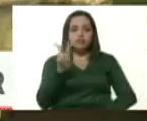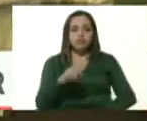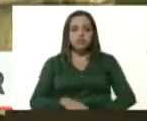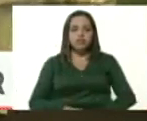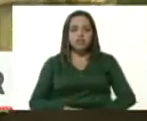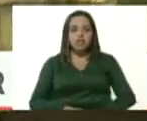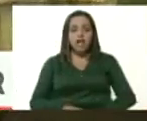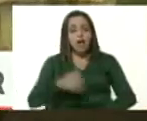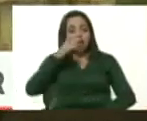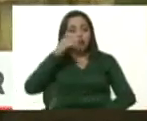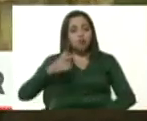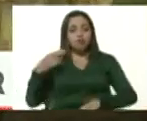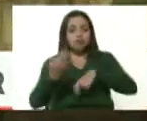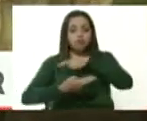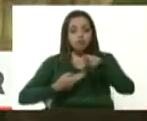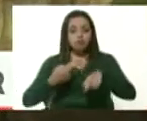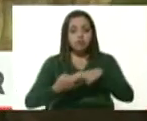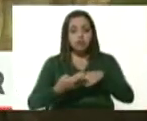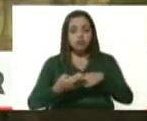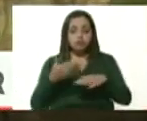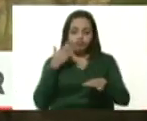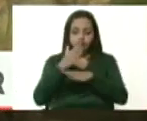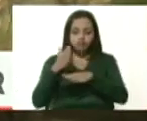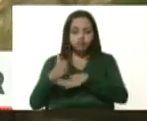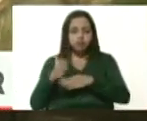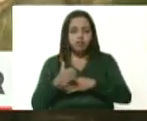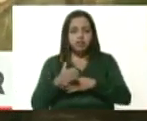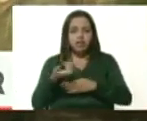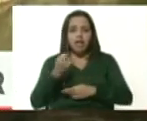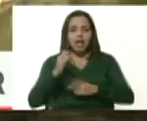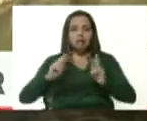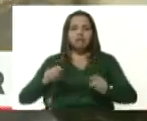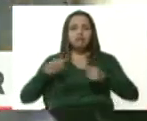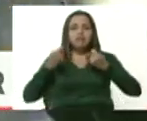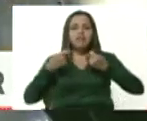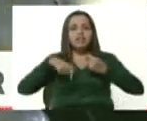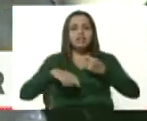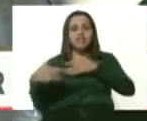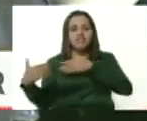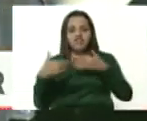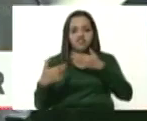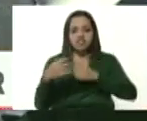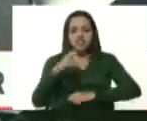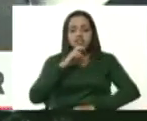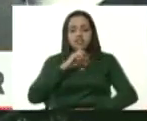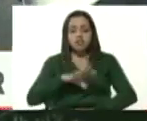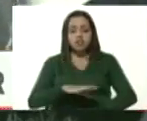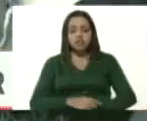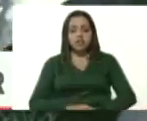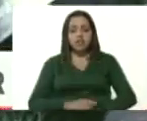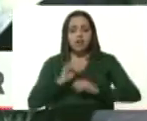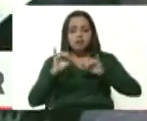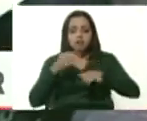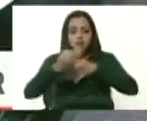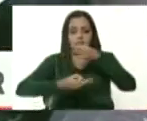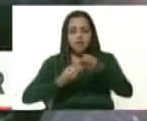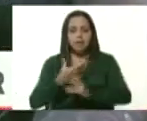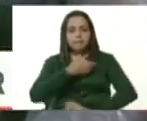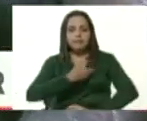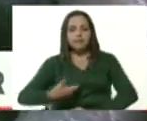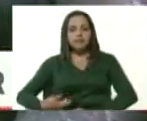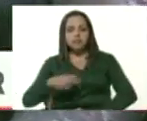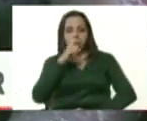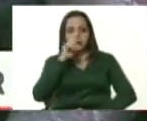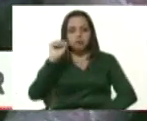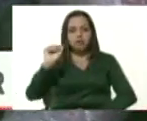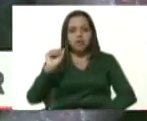pueblo revolucionario que ha salido airoso en esta batalla histórica. Como dice el presidente constitucional Nicolás Maduro, el